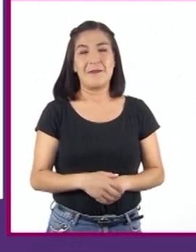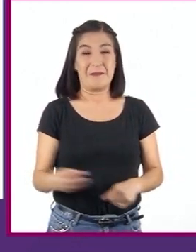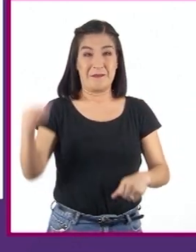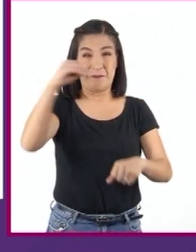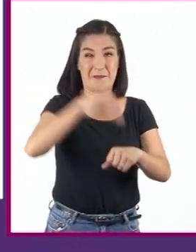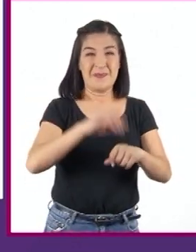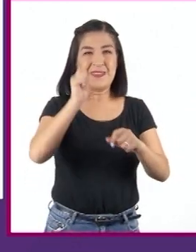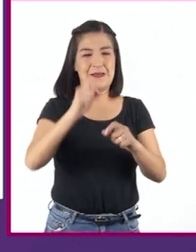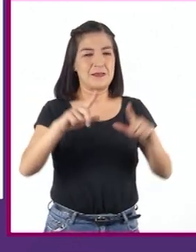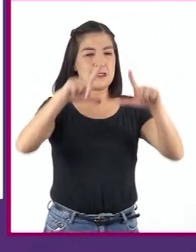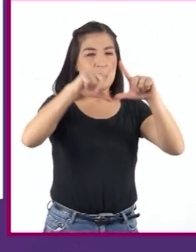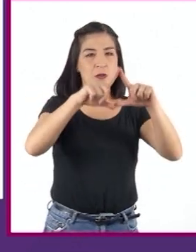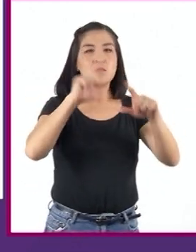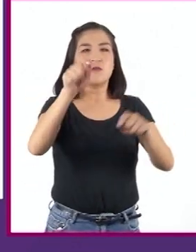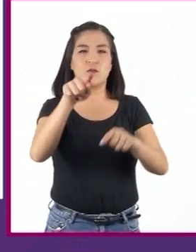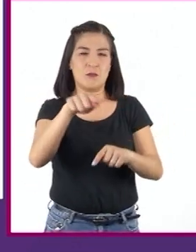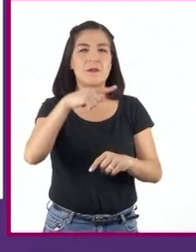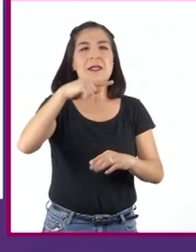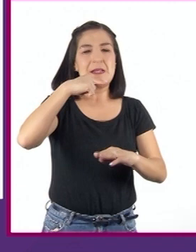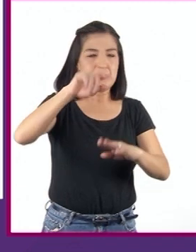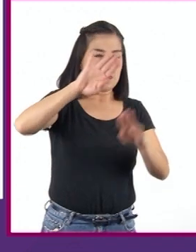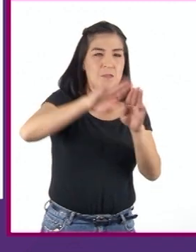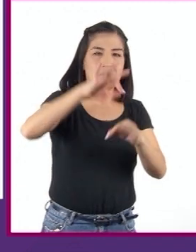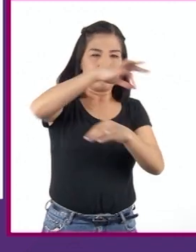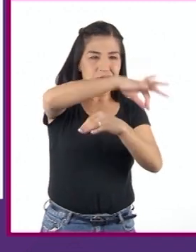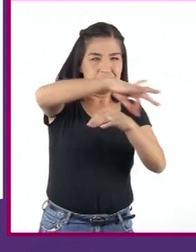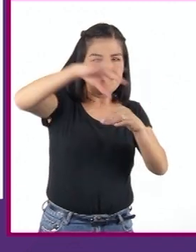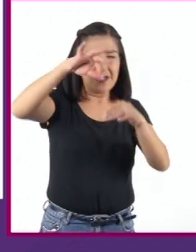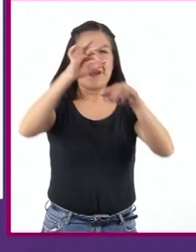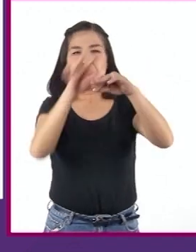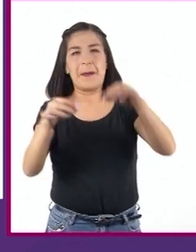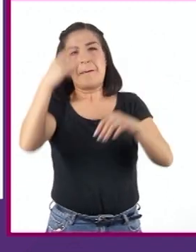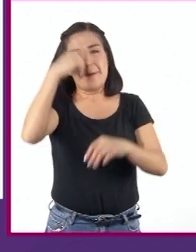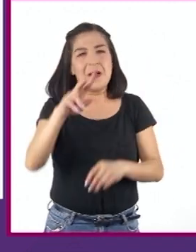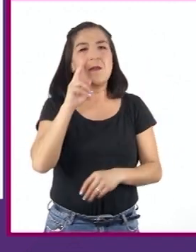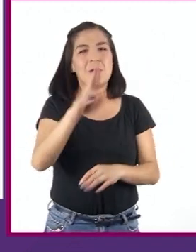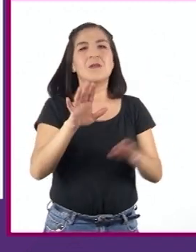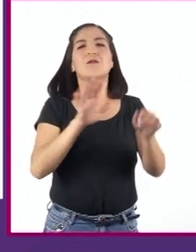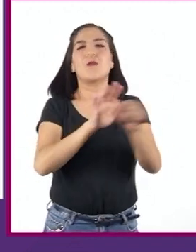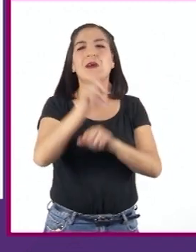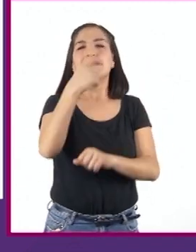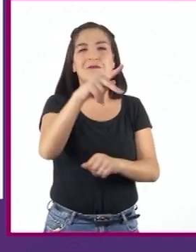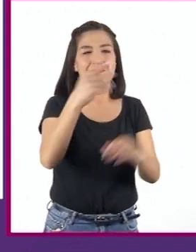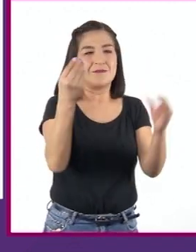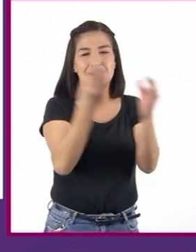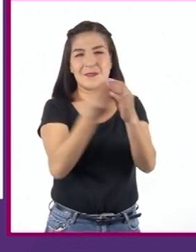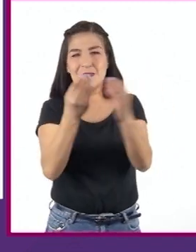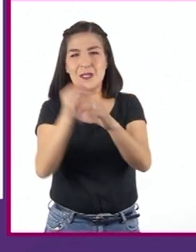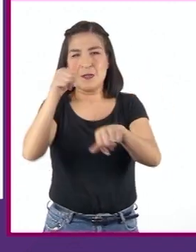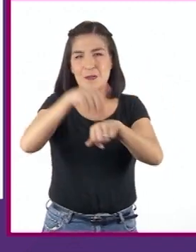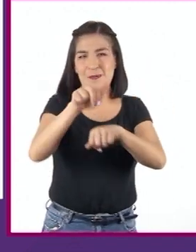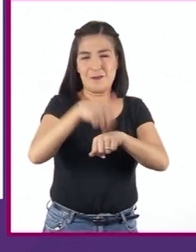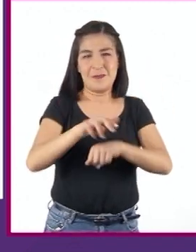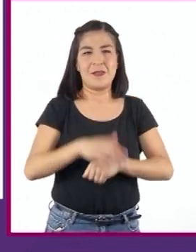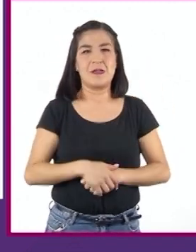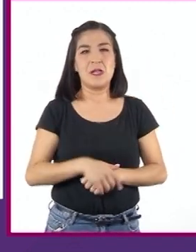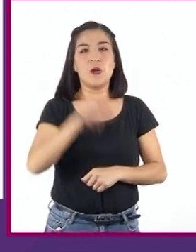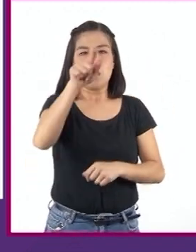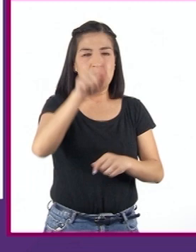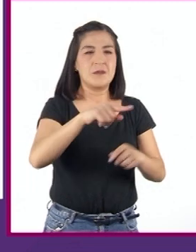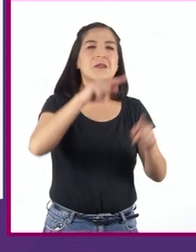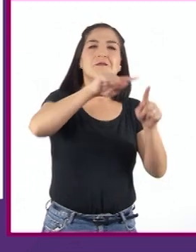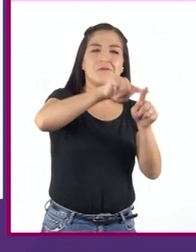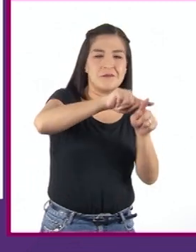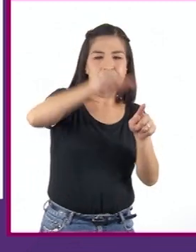Agregar trazos auxiliares a la figura les permitirá recordar más propiedades geométricas. Tracen las